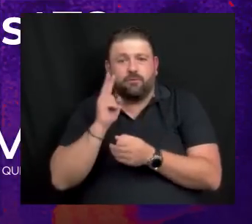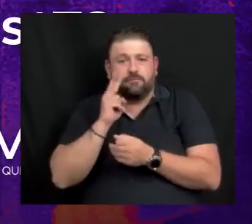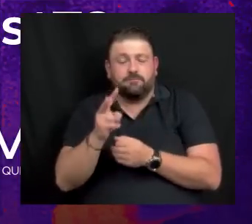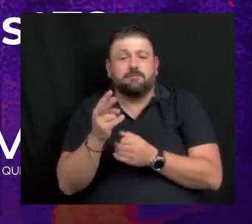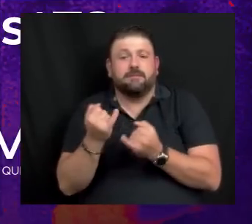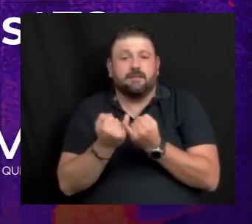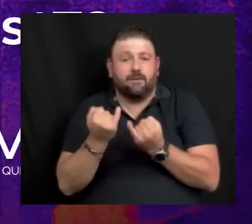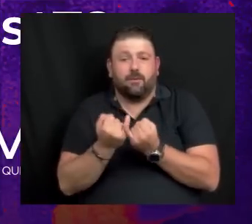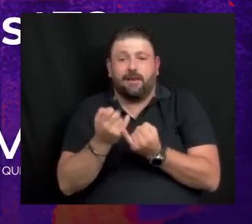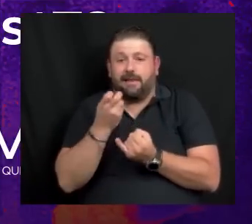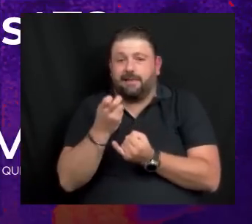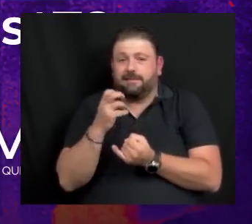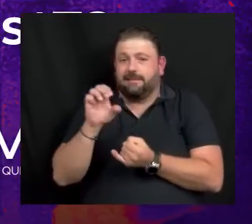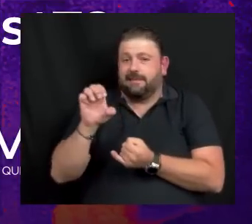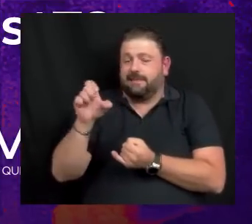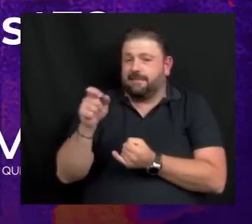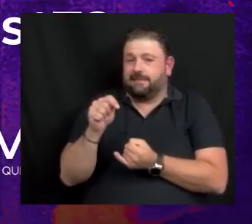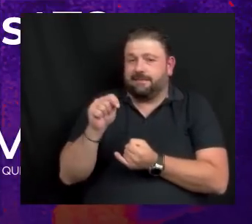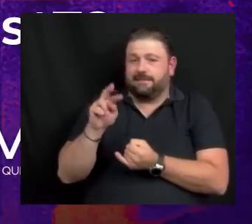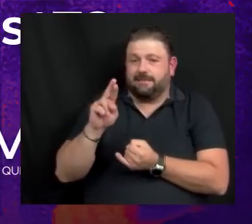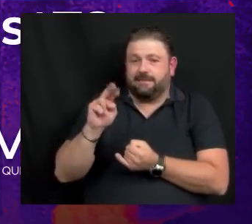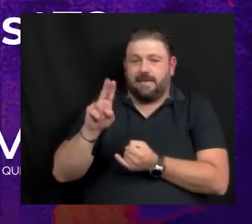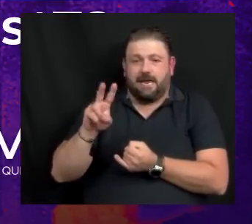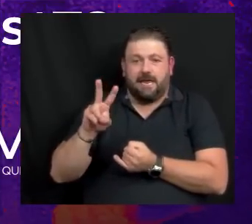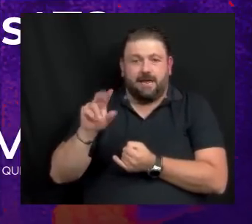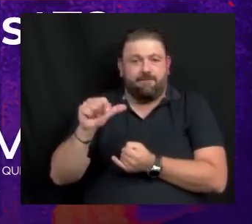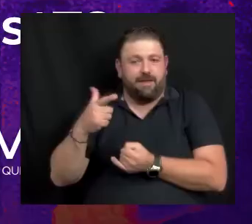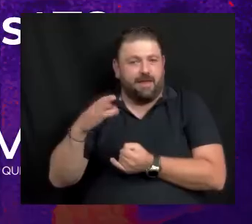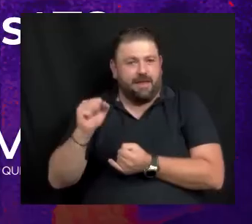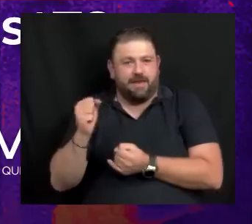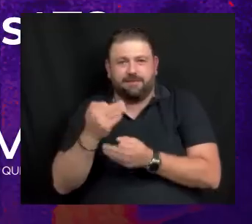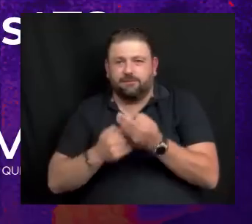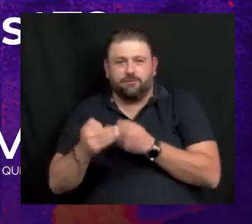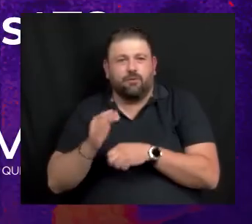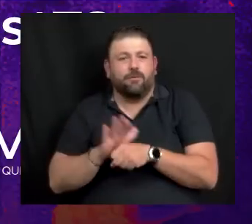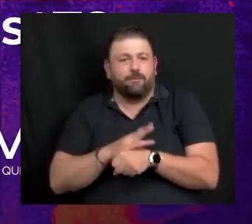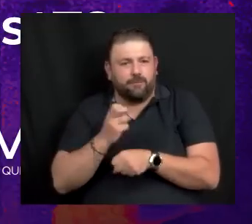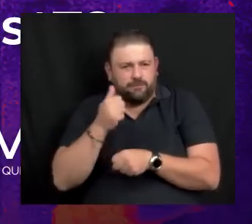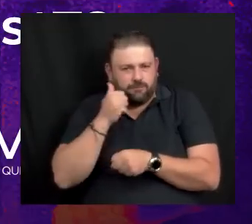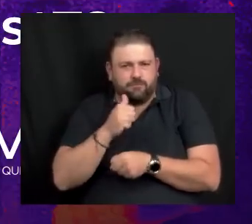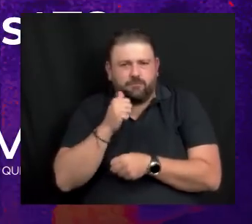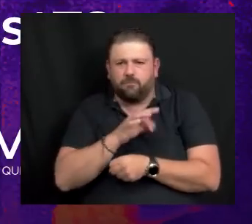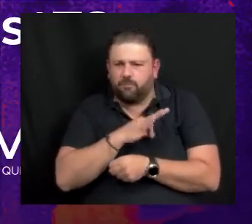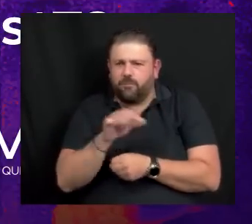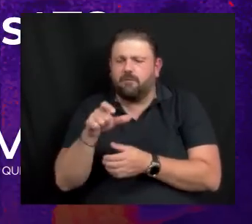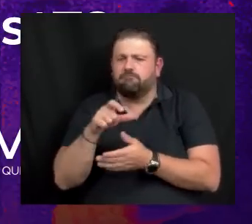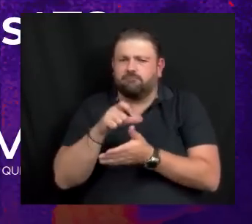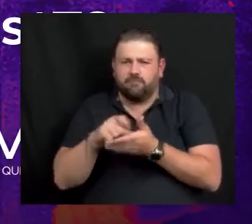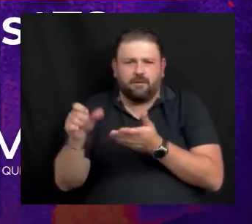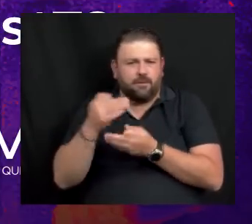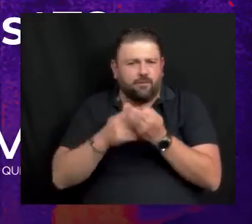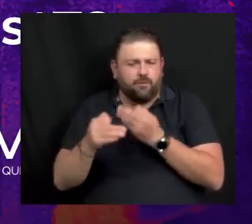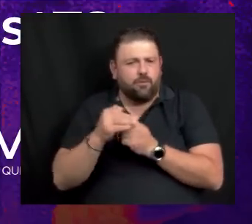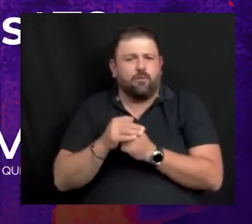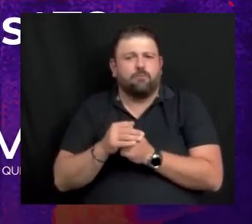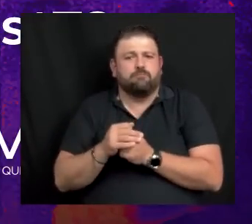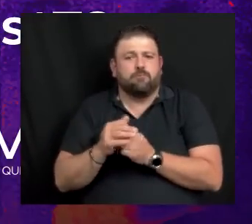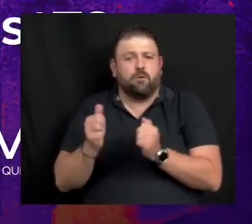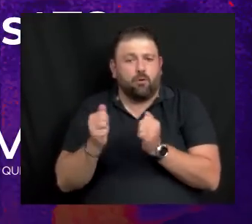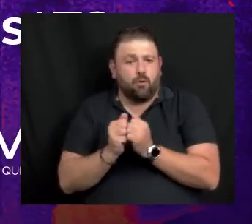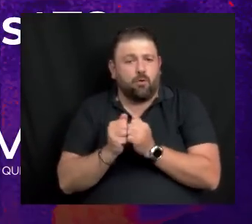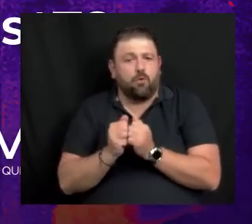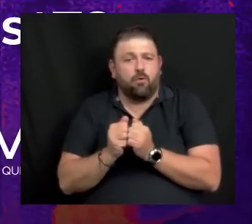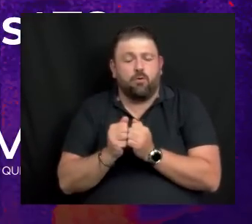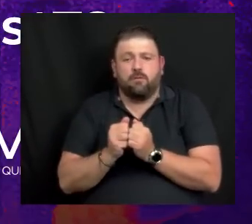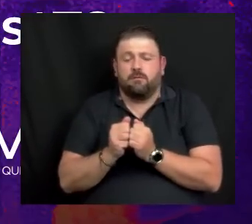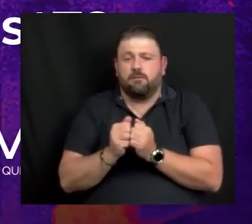abril, es Extravaganas México y en los demás países, pero imagínense, pueden comprar paquete de boletos, ahorita que decías,